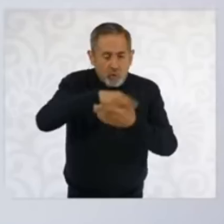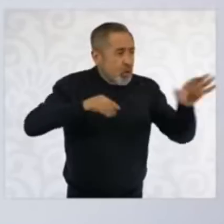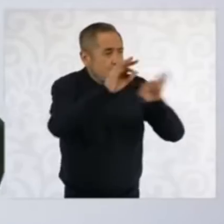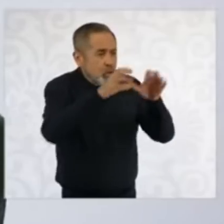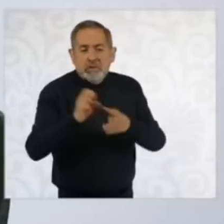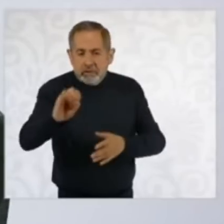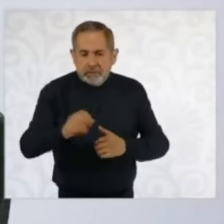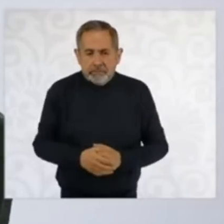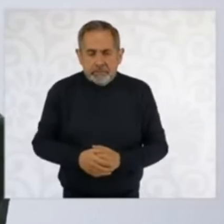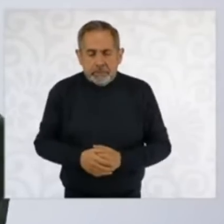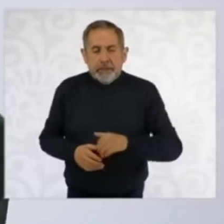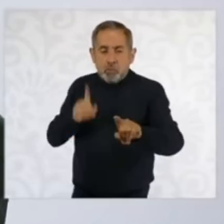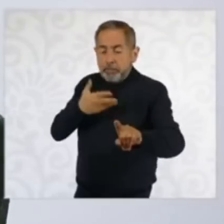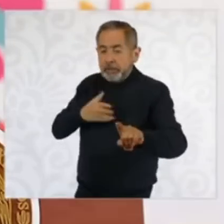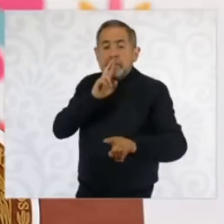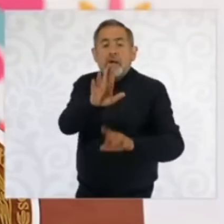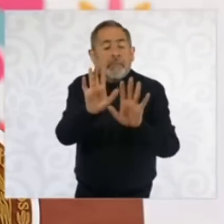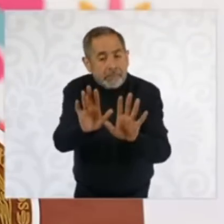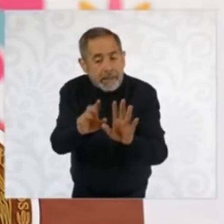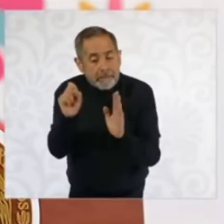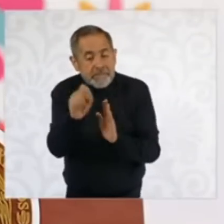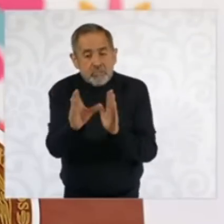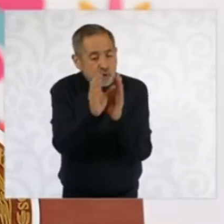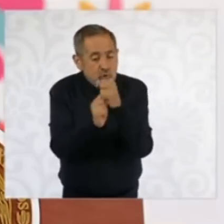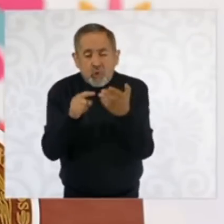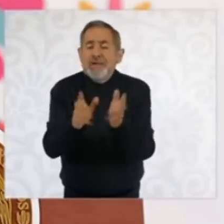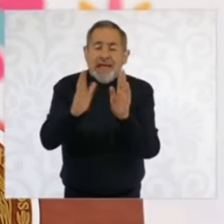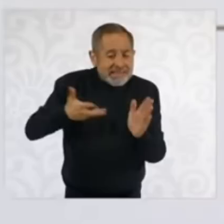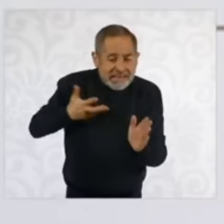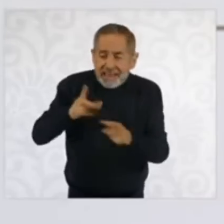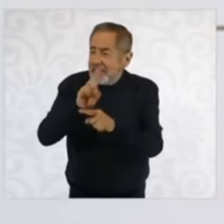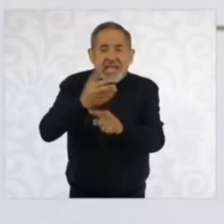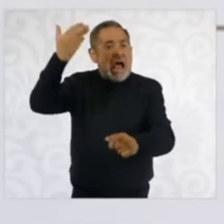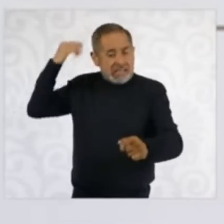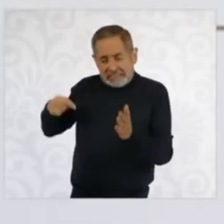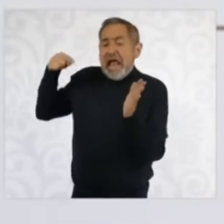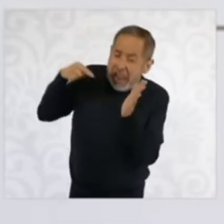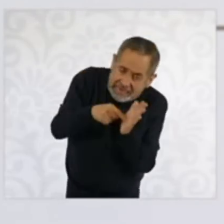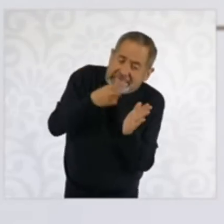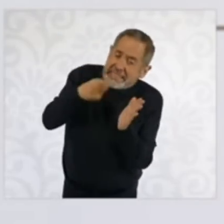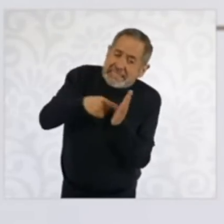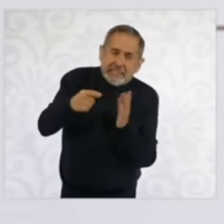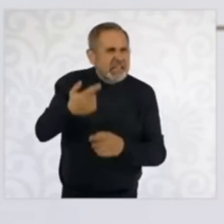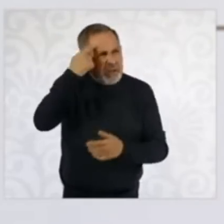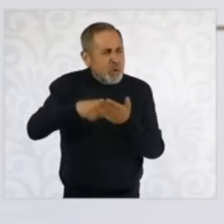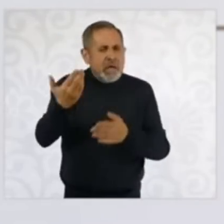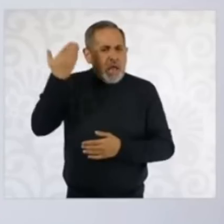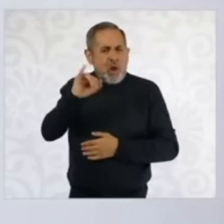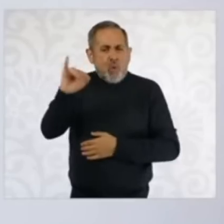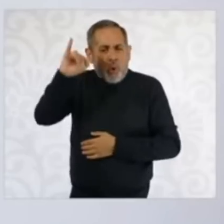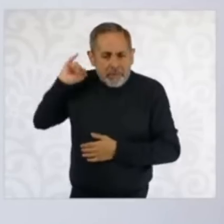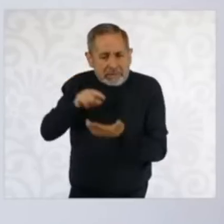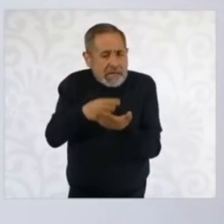que la supremacía constitucional está en la propia Constitución, ya lo leímos aquí el jueves, ¿no? El